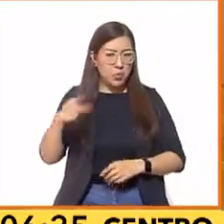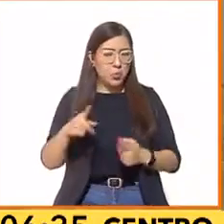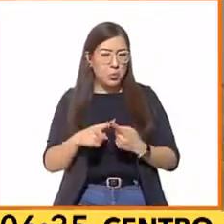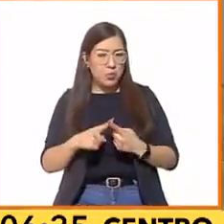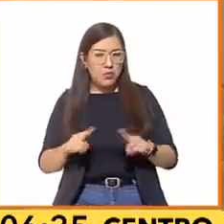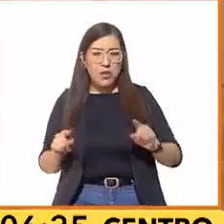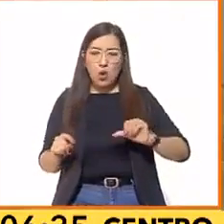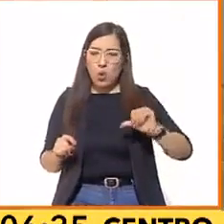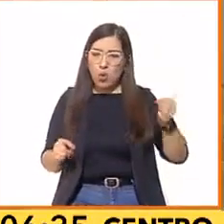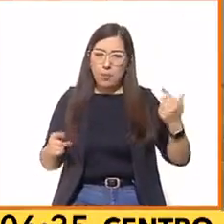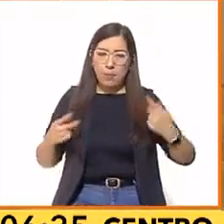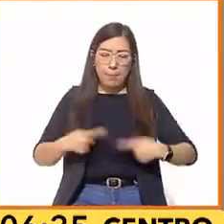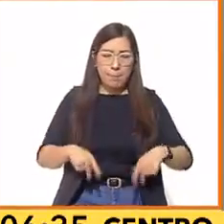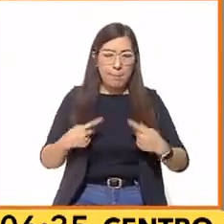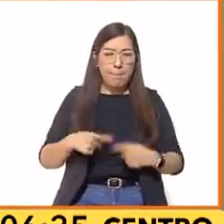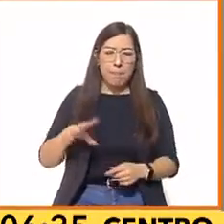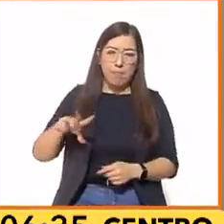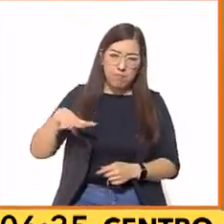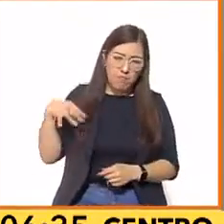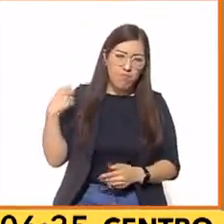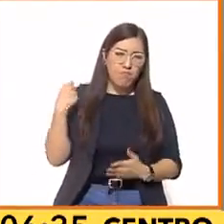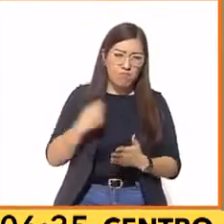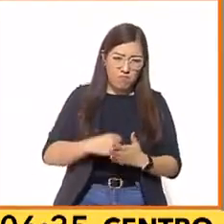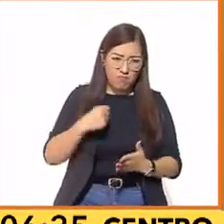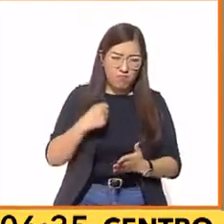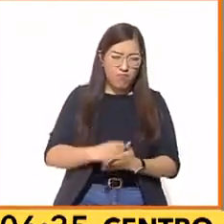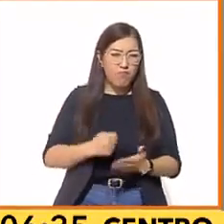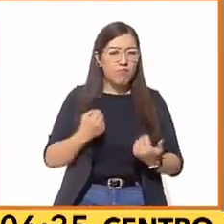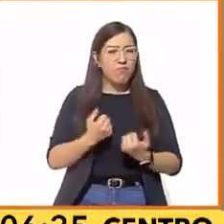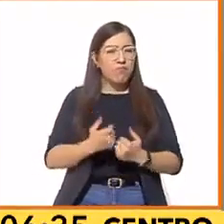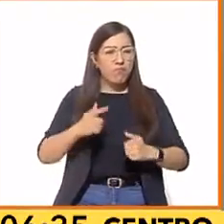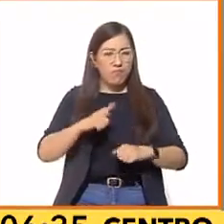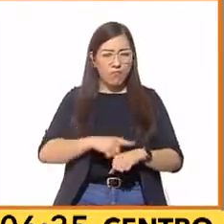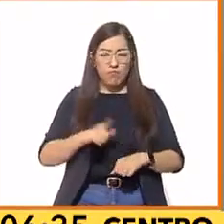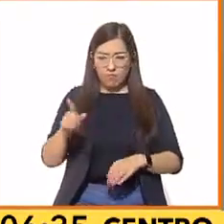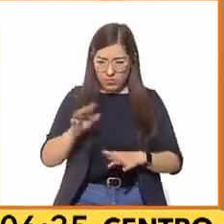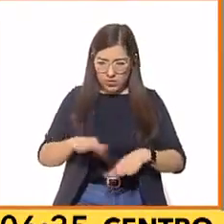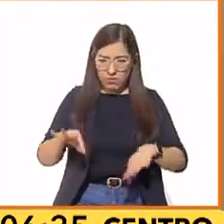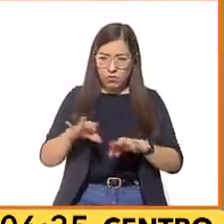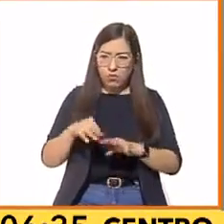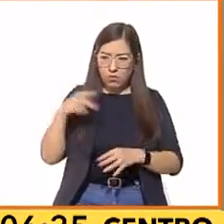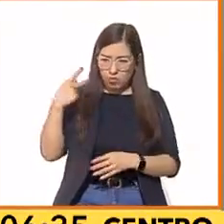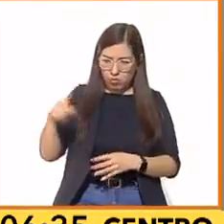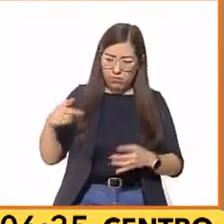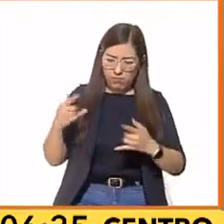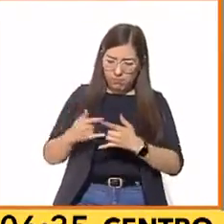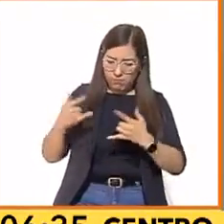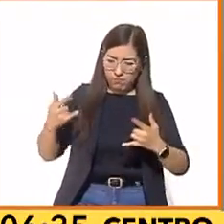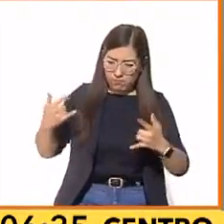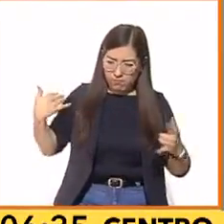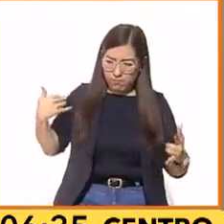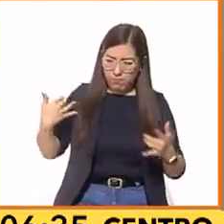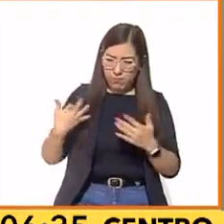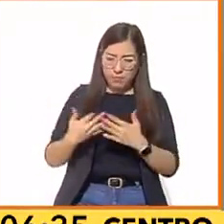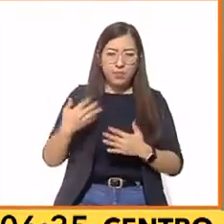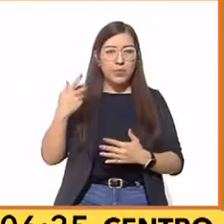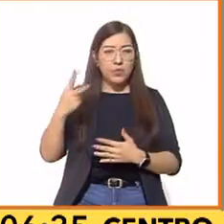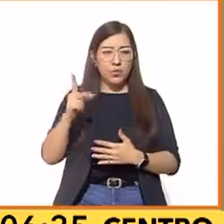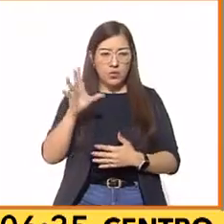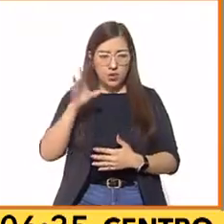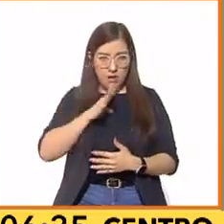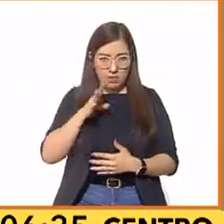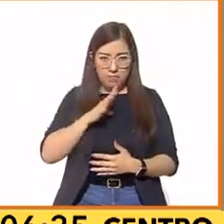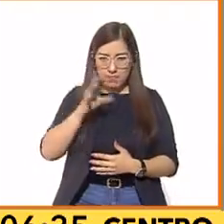otros luchadores sociales? ¿Por qué es tan importante, no solo por el legado, sino por su imagen, su figura, su presencia, su